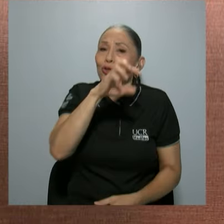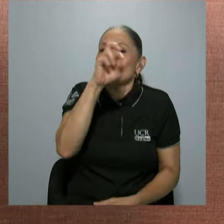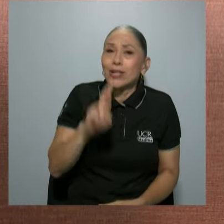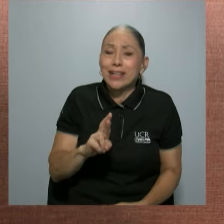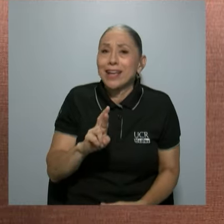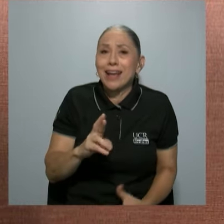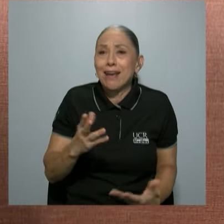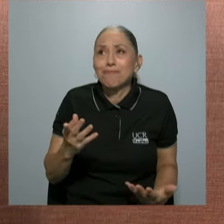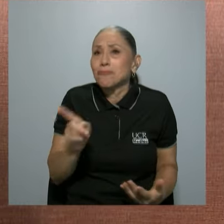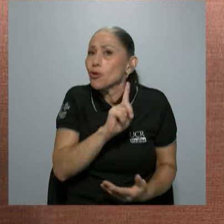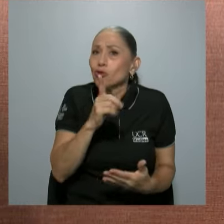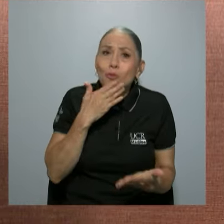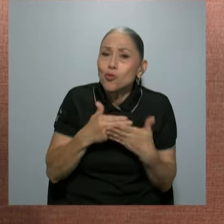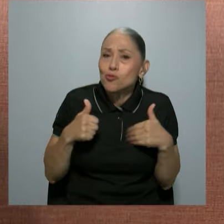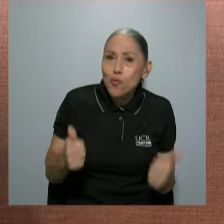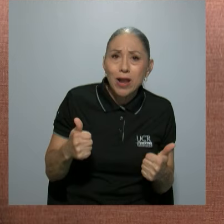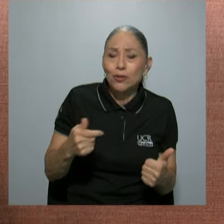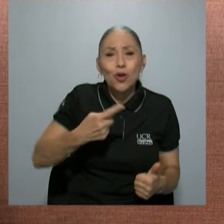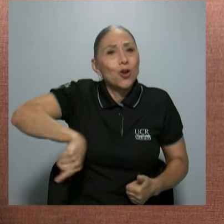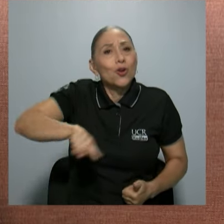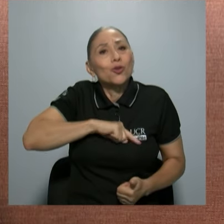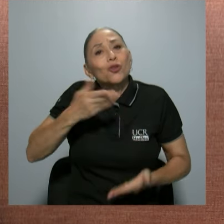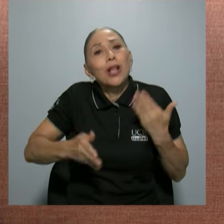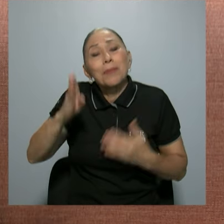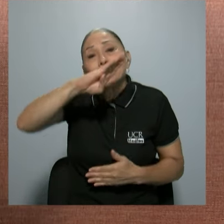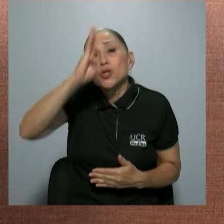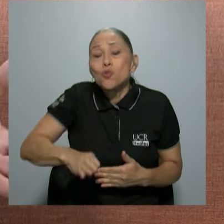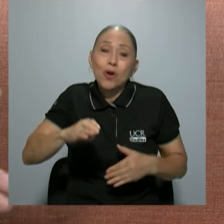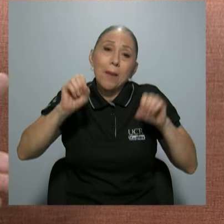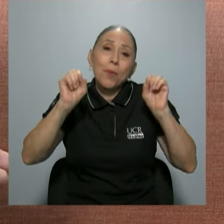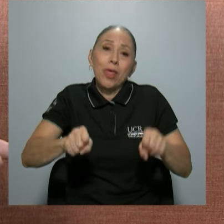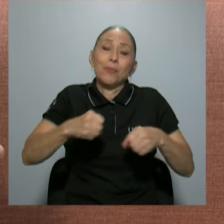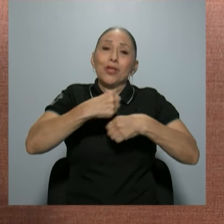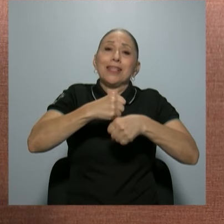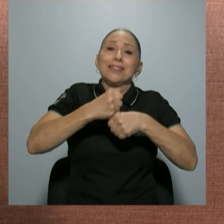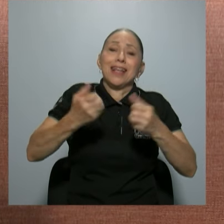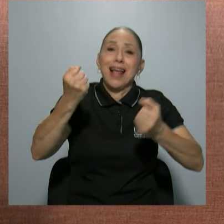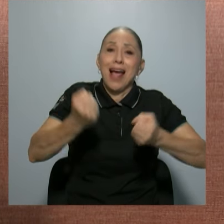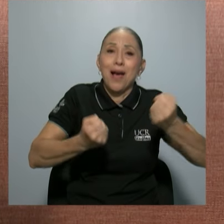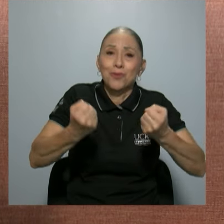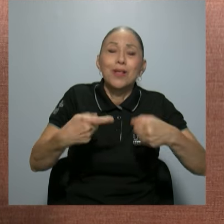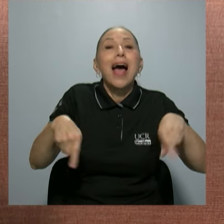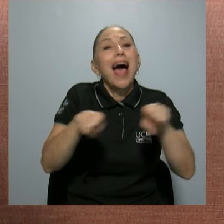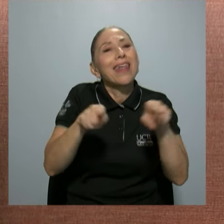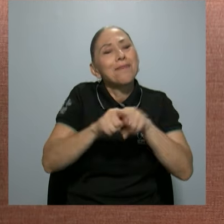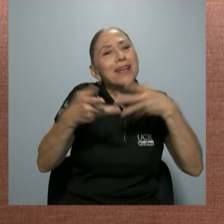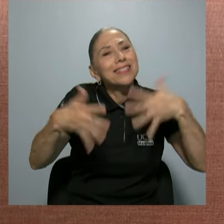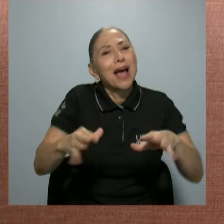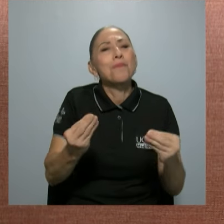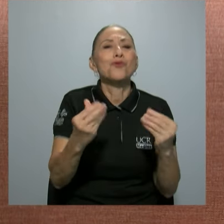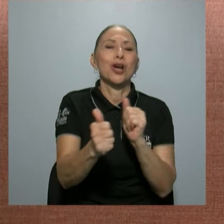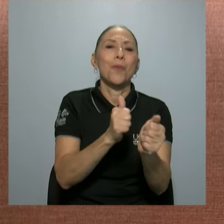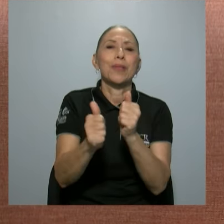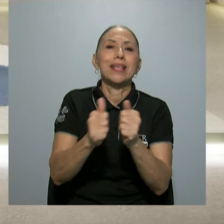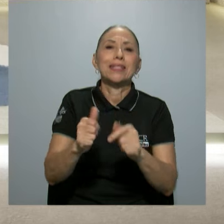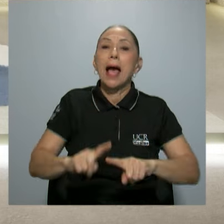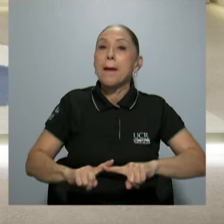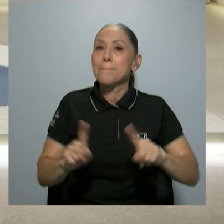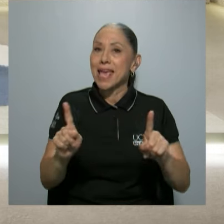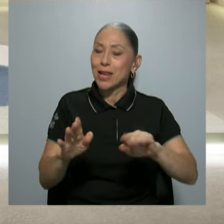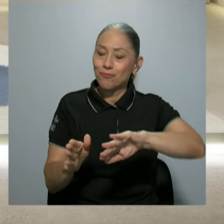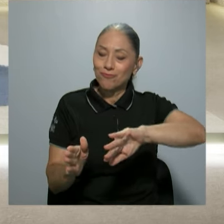tener una industria automotriz hecha en Costa Rica. Además, hay mucha competencia ya en el mundo en eso. Pero ¿cómo es posible que haya